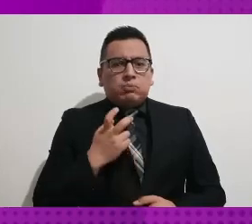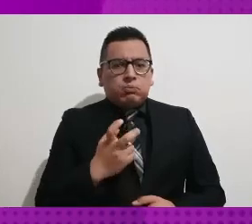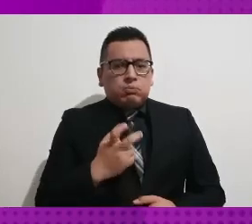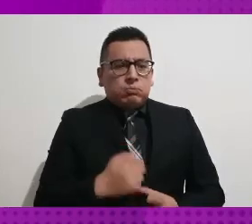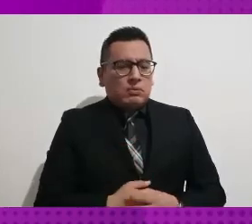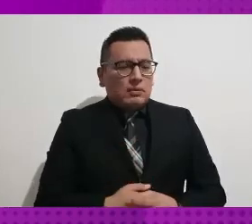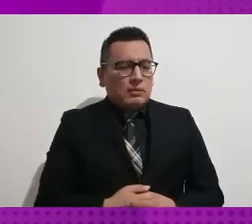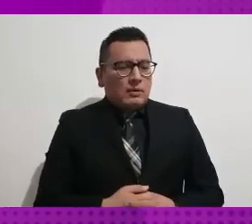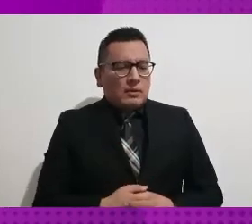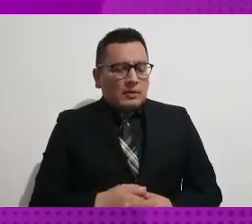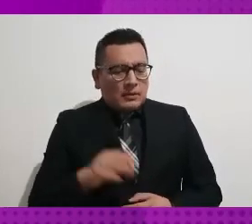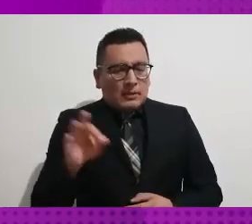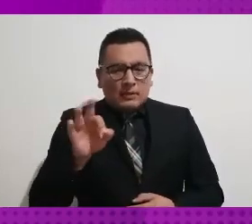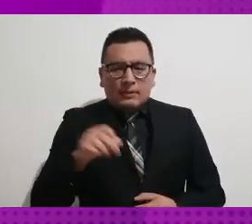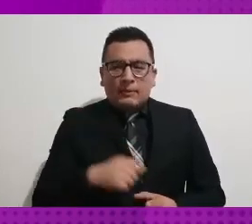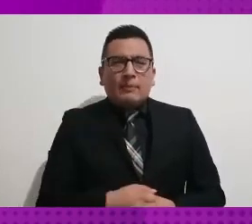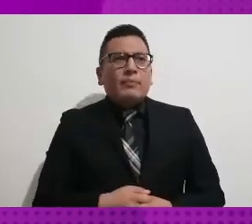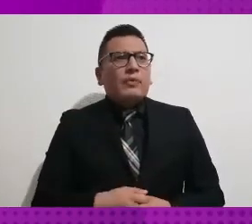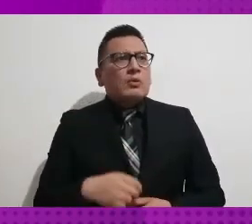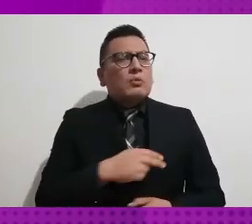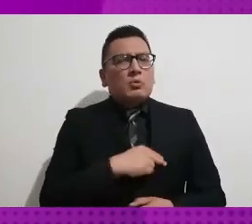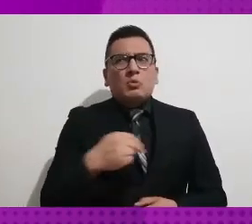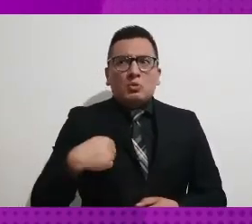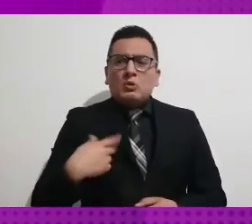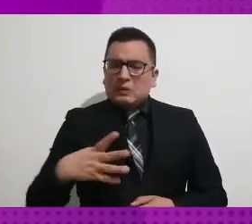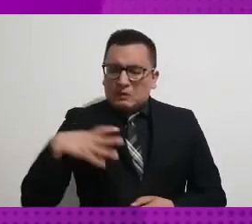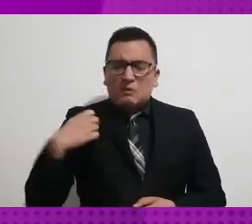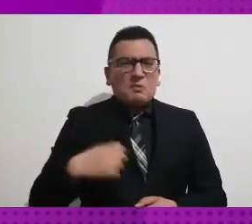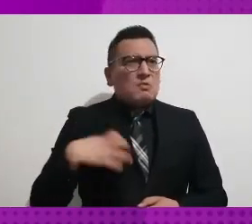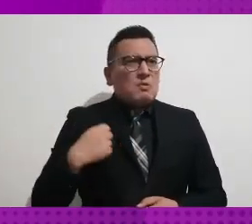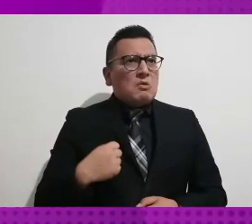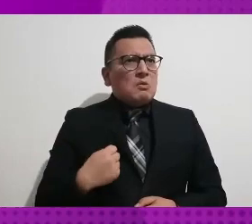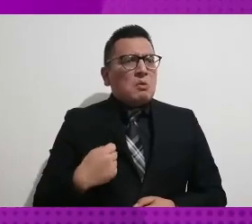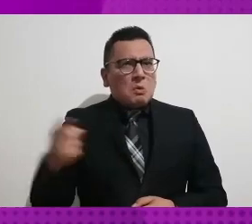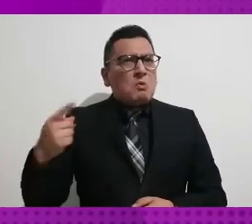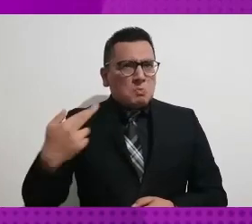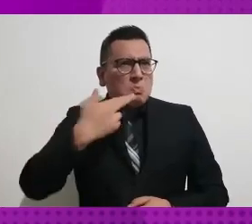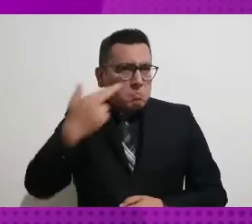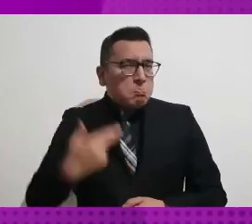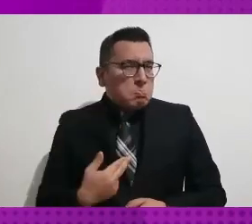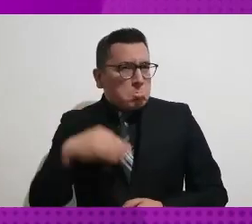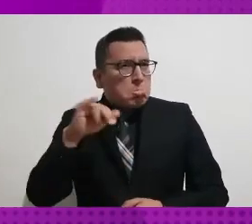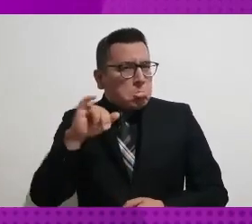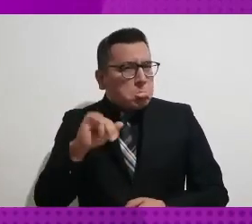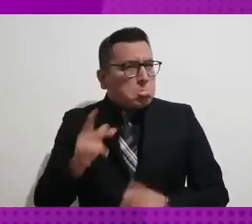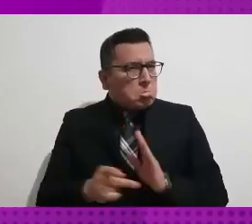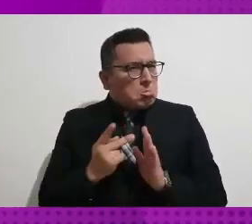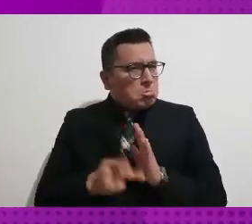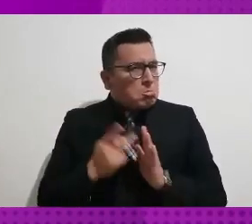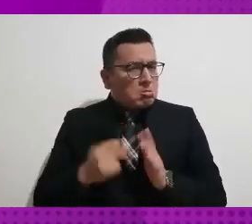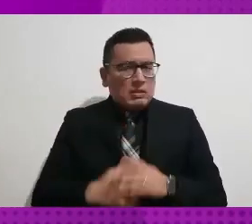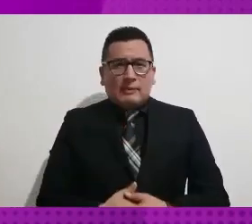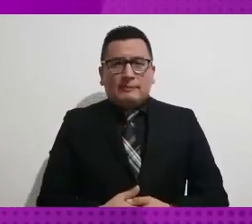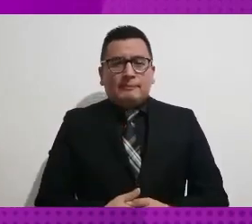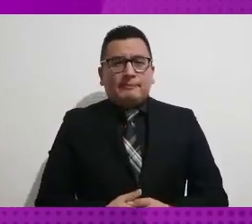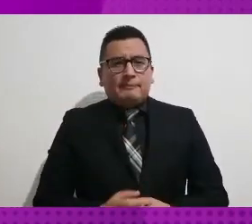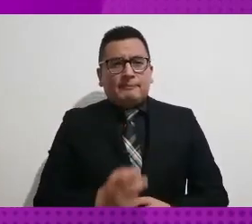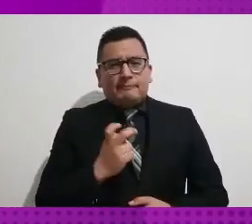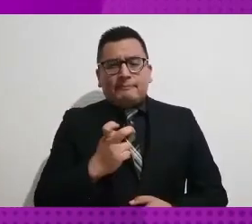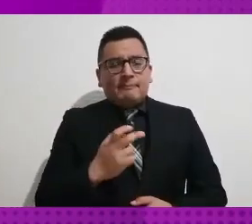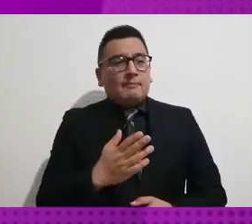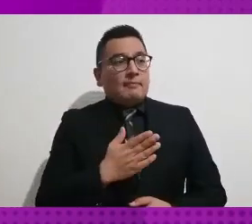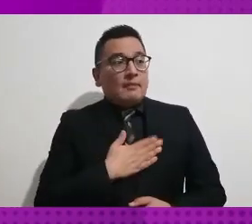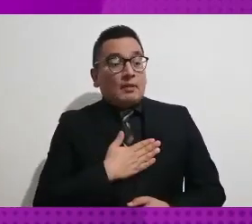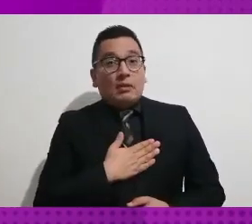con muchas personas se ha logrado. Yo, pues, incluso en la política electoral, pues hablo de personas, no hablo